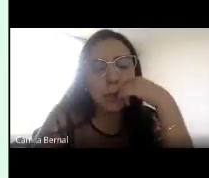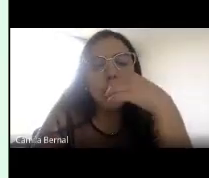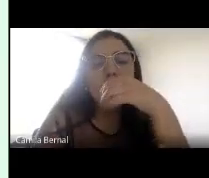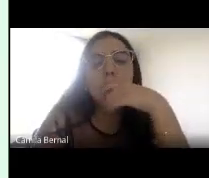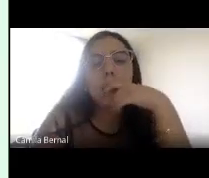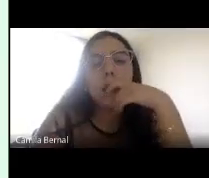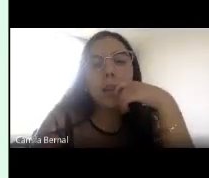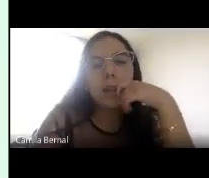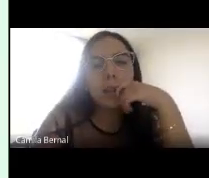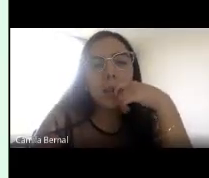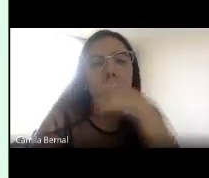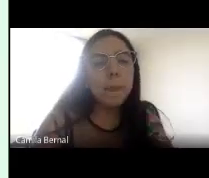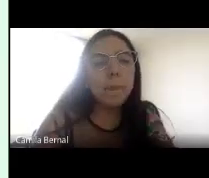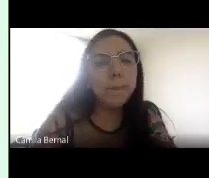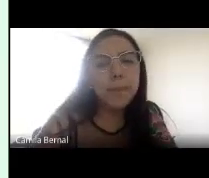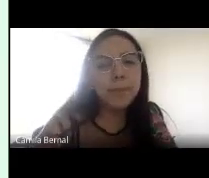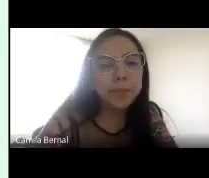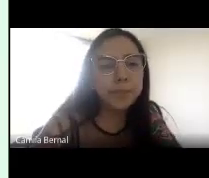tratamiento.